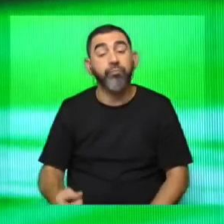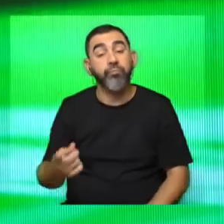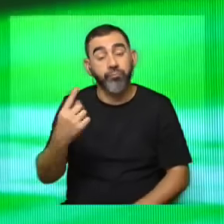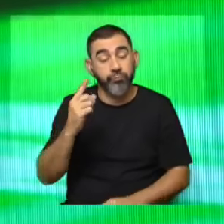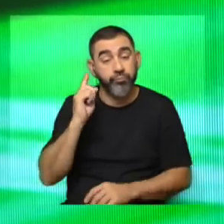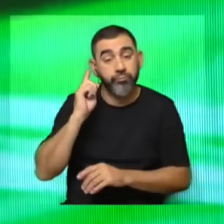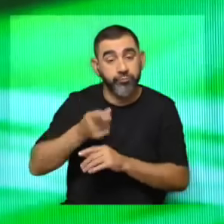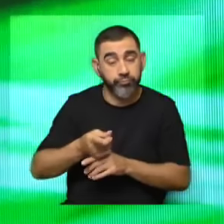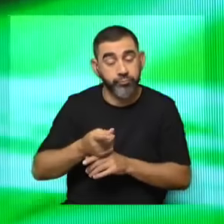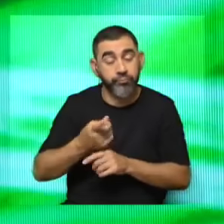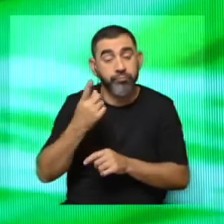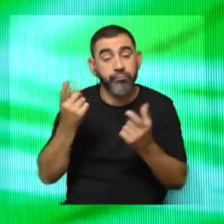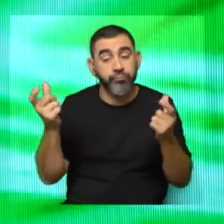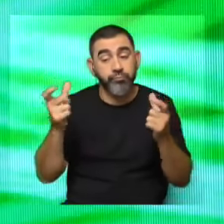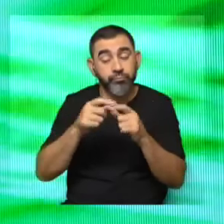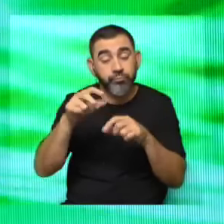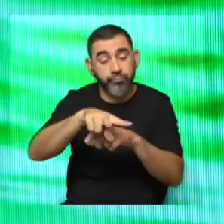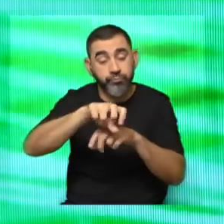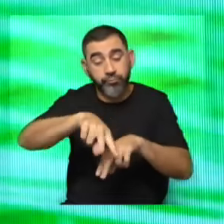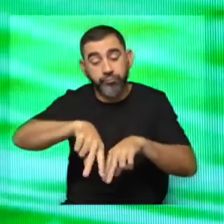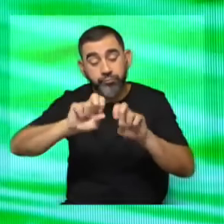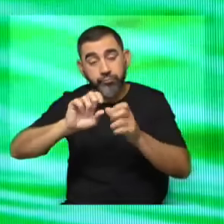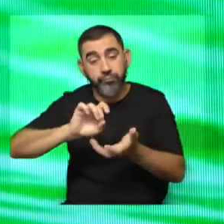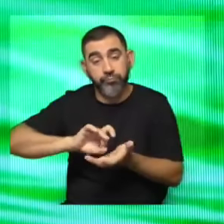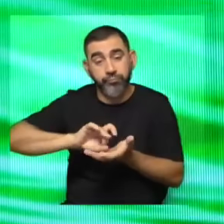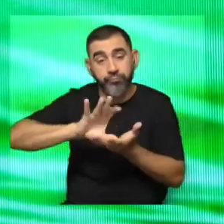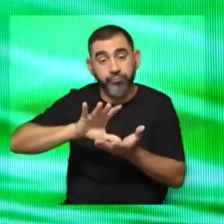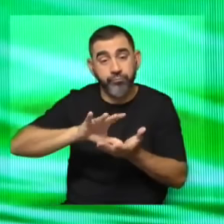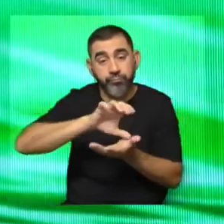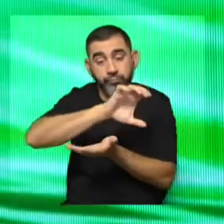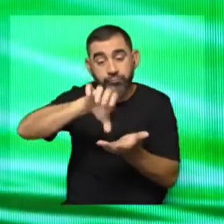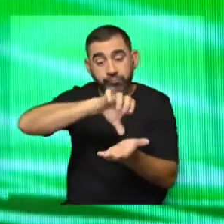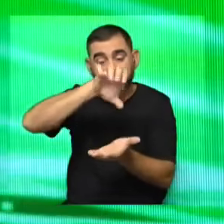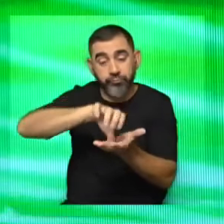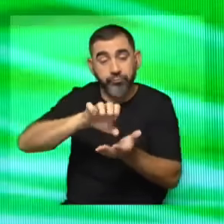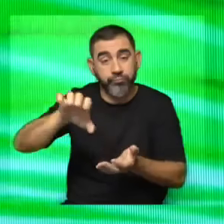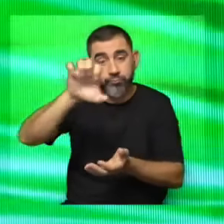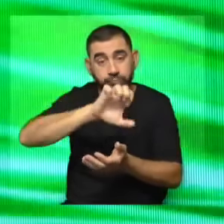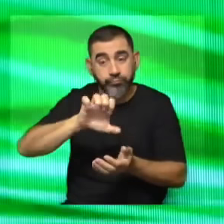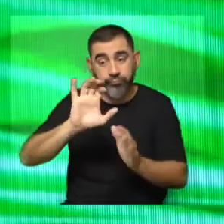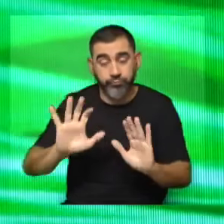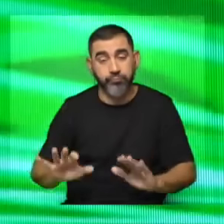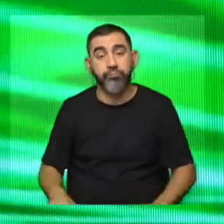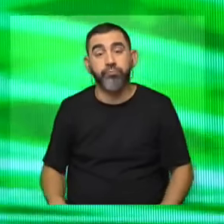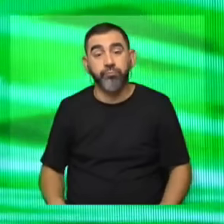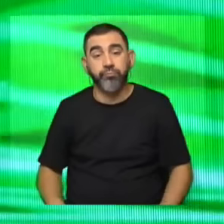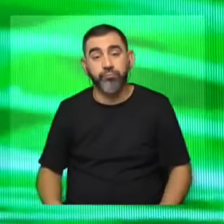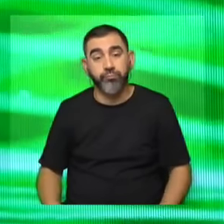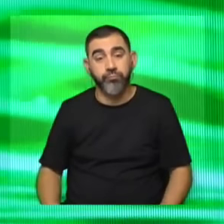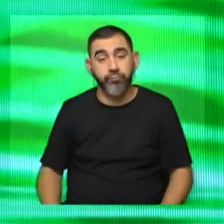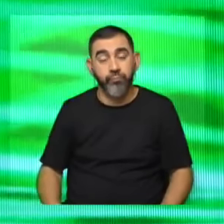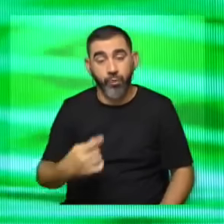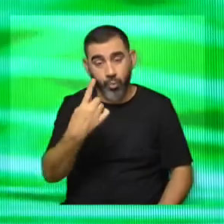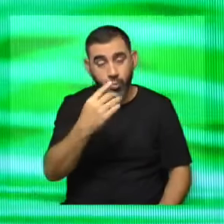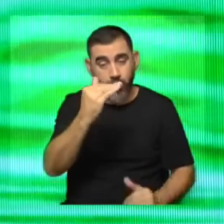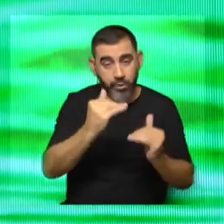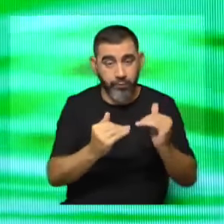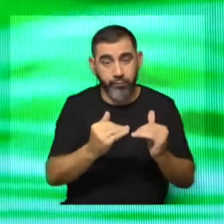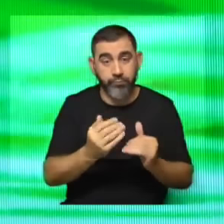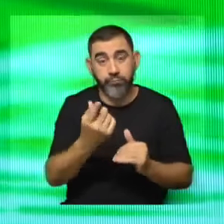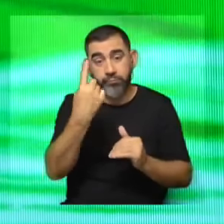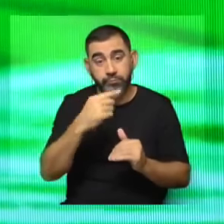después de pasarlo por una comisión fiscal echarlo como capitalizadora de la empresa ese es uno de los tres niveles es es uno de los niveles y por lo